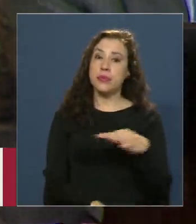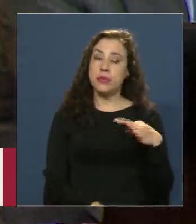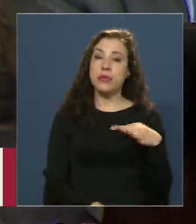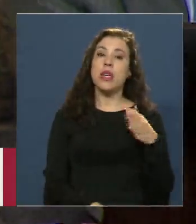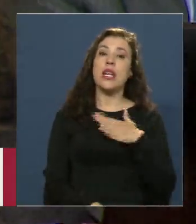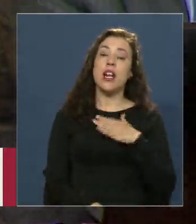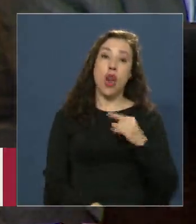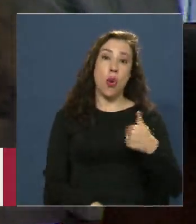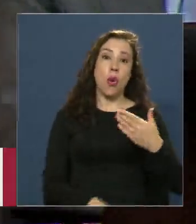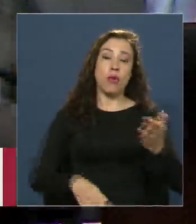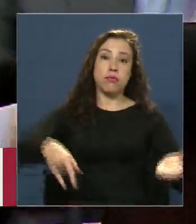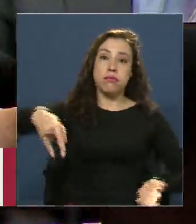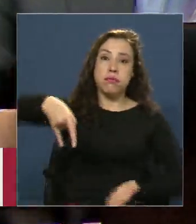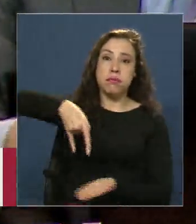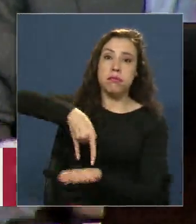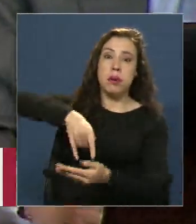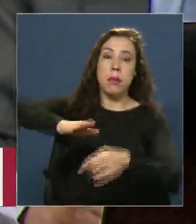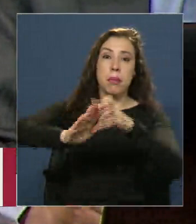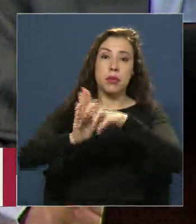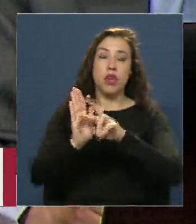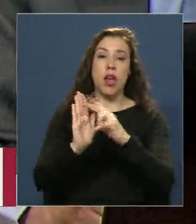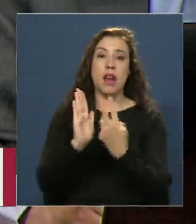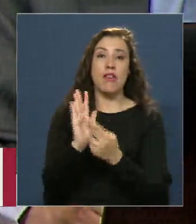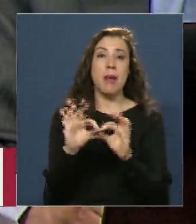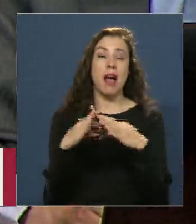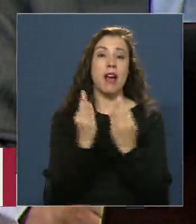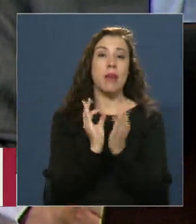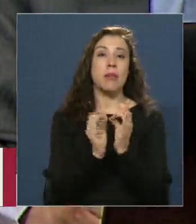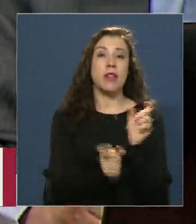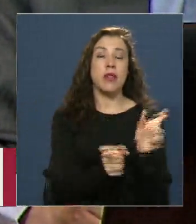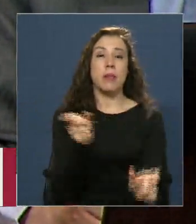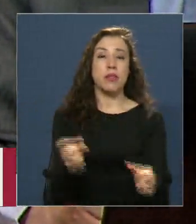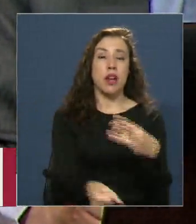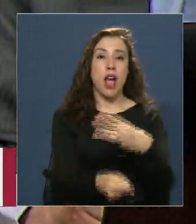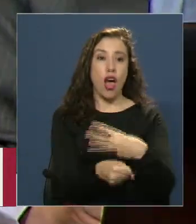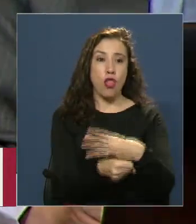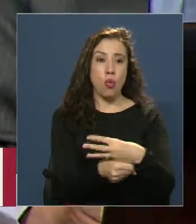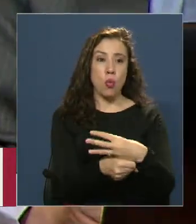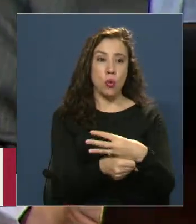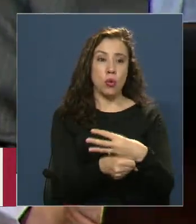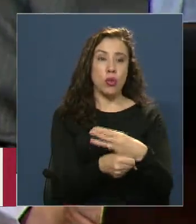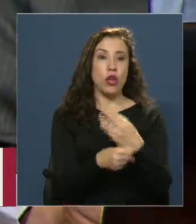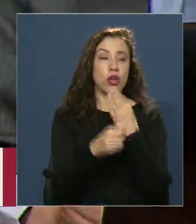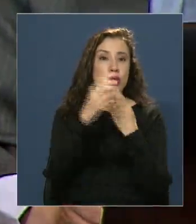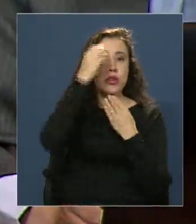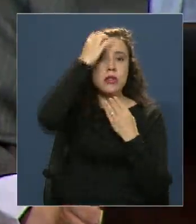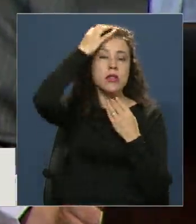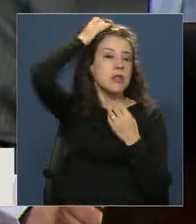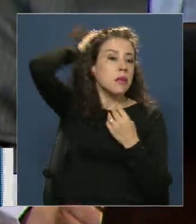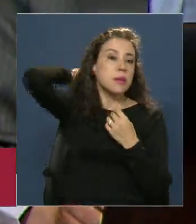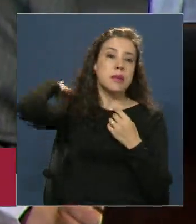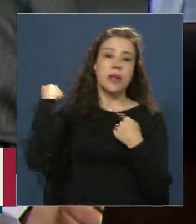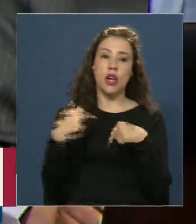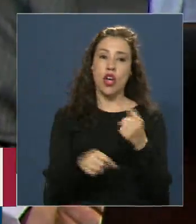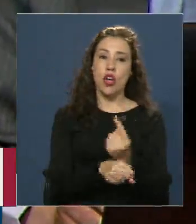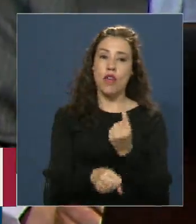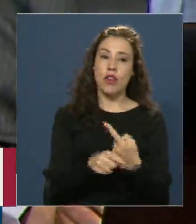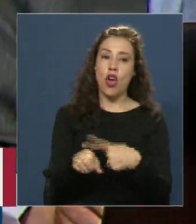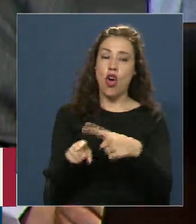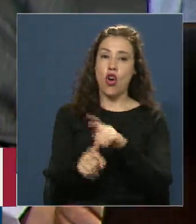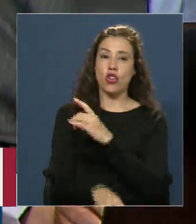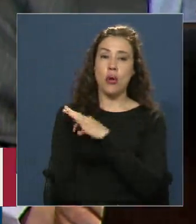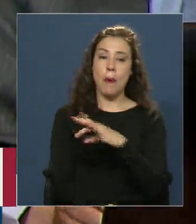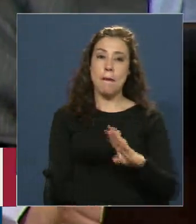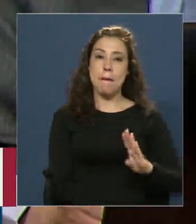ingresar prontamente el proyecto de reforma integral de los adultos mayores, que también lo conversamos con otros